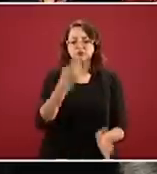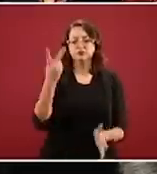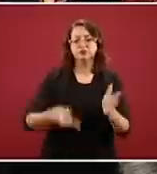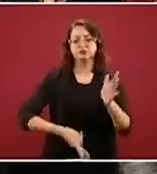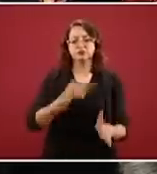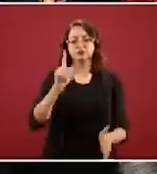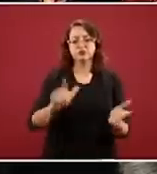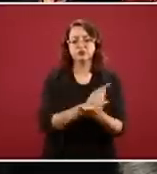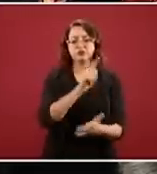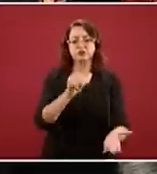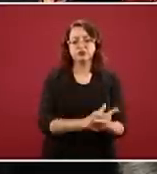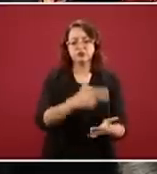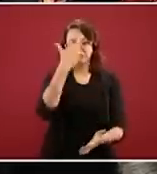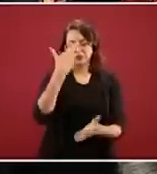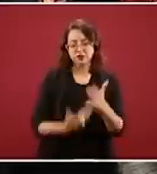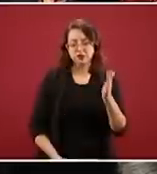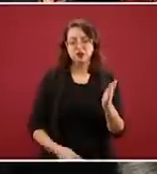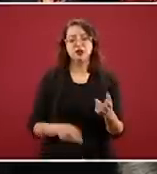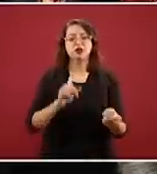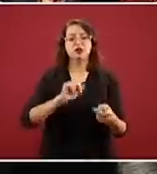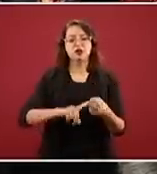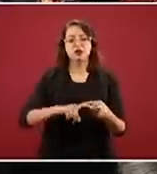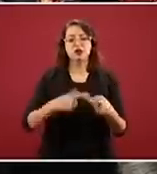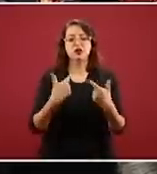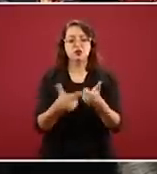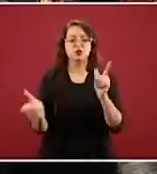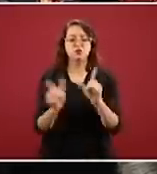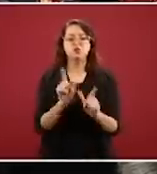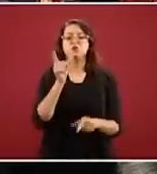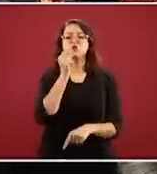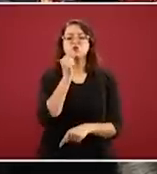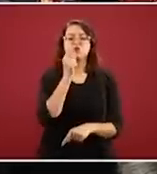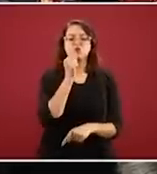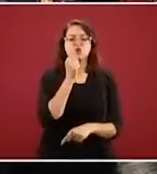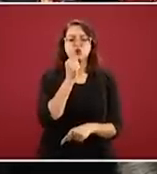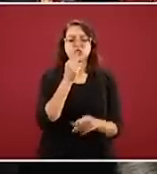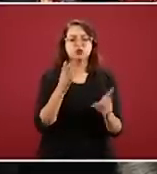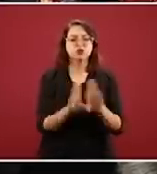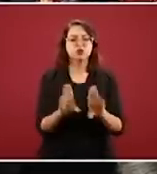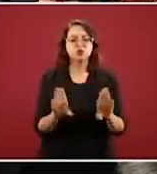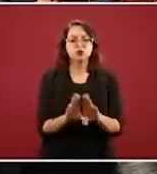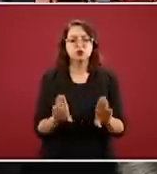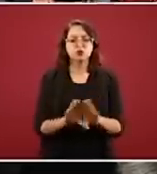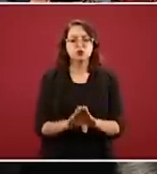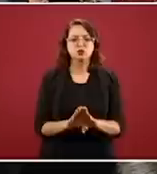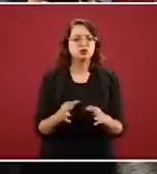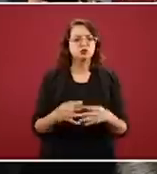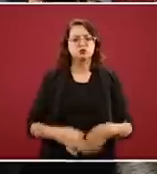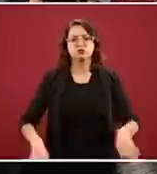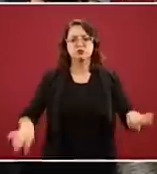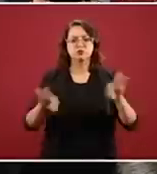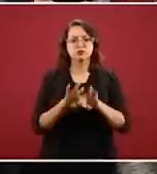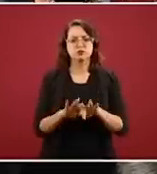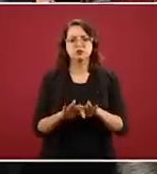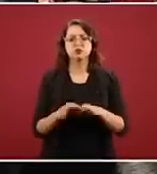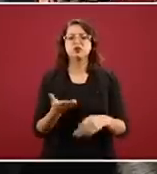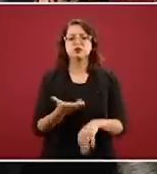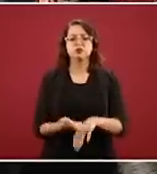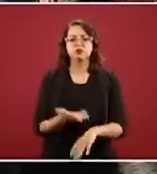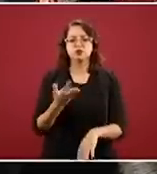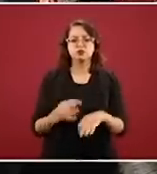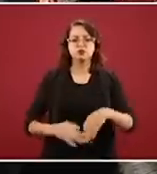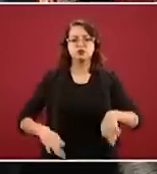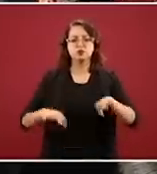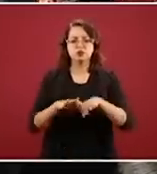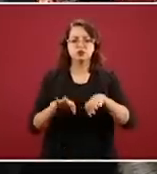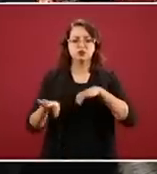de las corporaciones policiales, que esta es una parte fundamental, un complemento imprescindible al